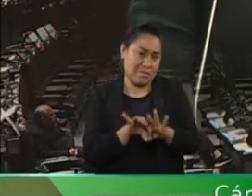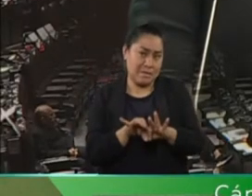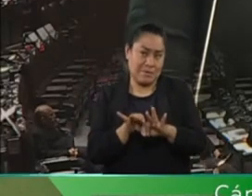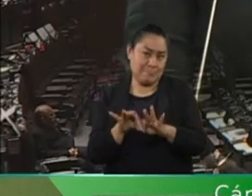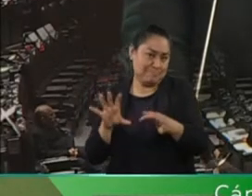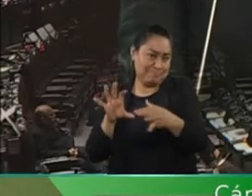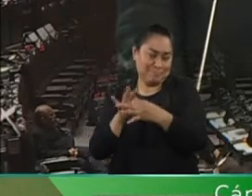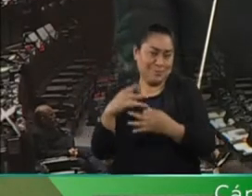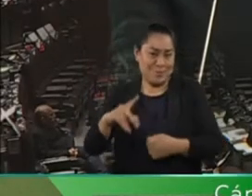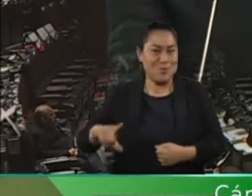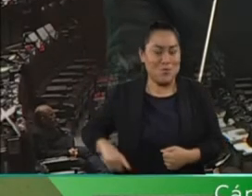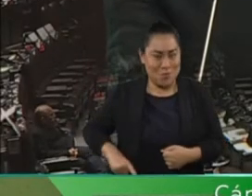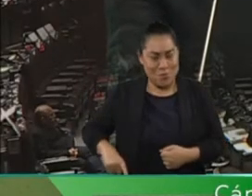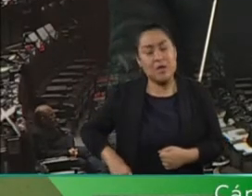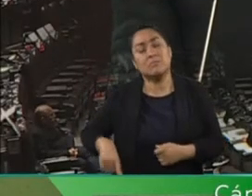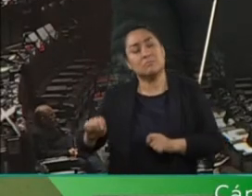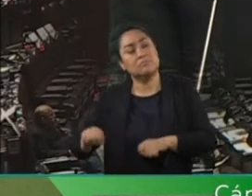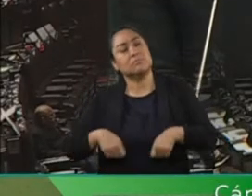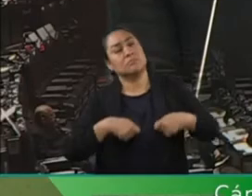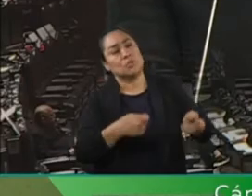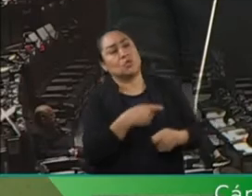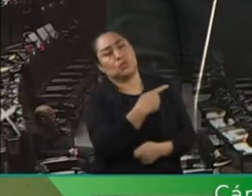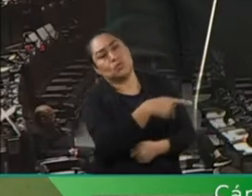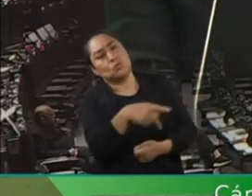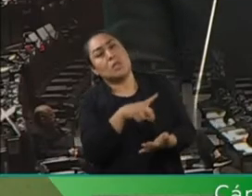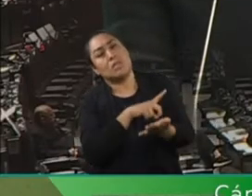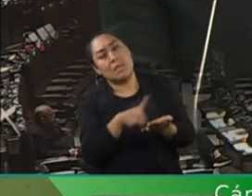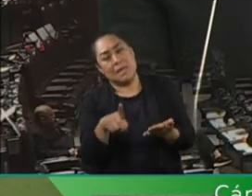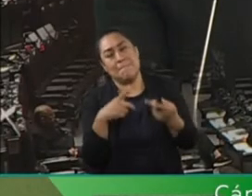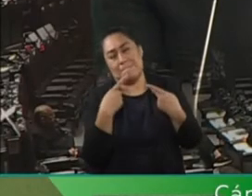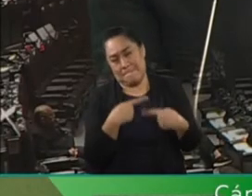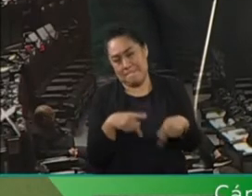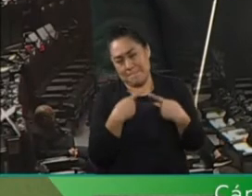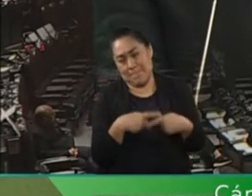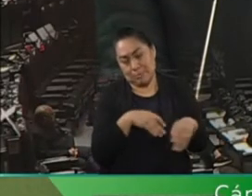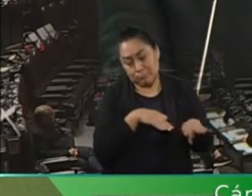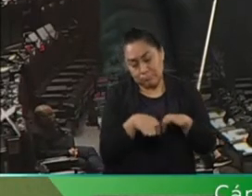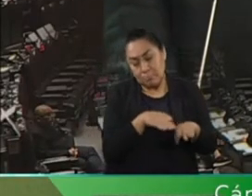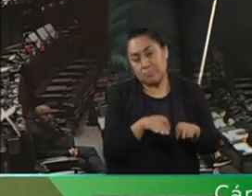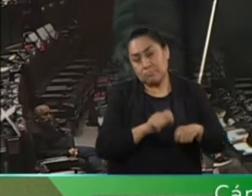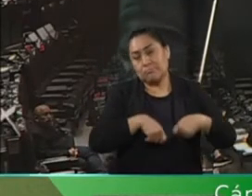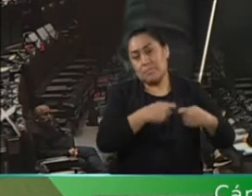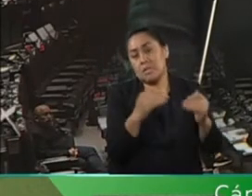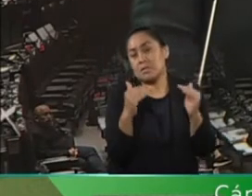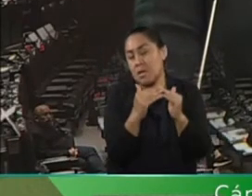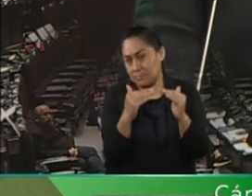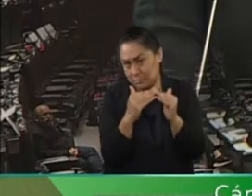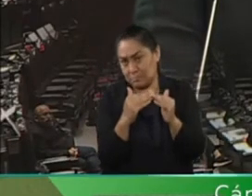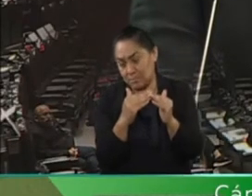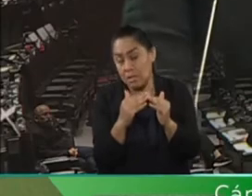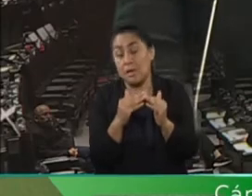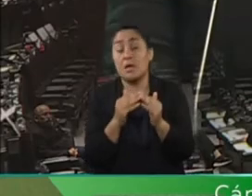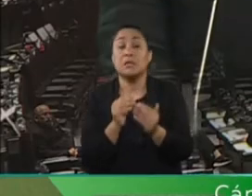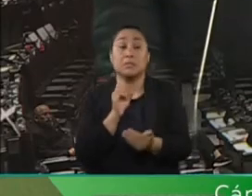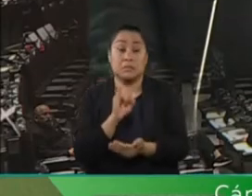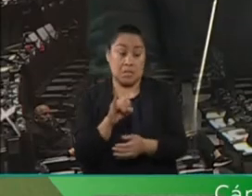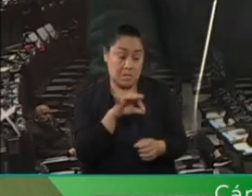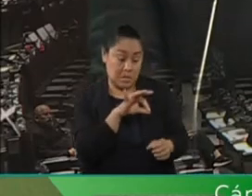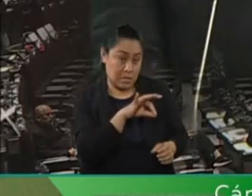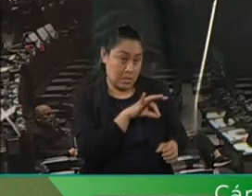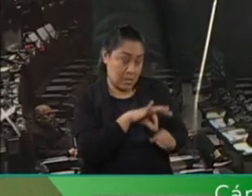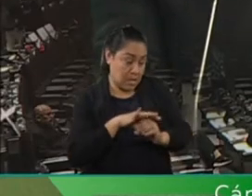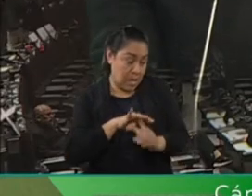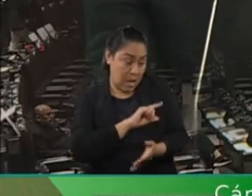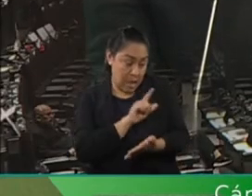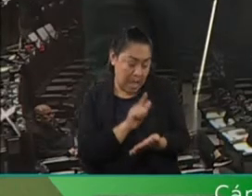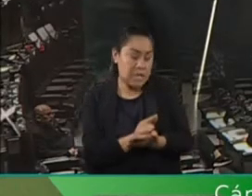mexicano para garantizar el derecho de las personas trabajadoras a una vivienda adecuada. Con la aprobación de esta reforma, no solo honramos